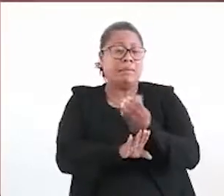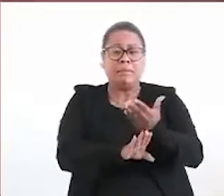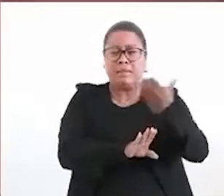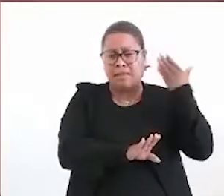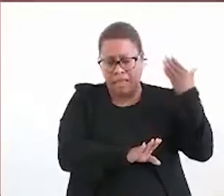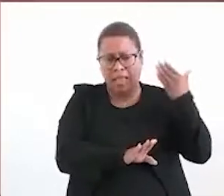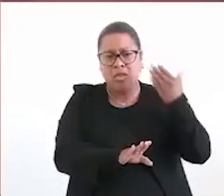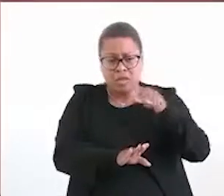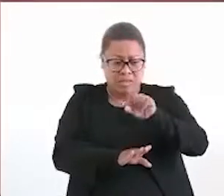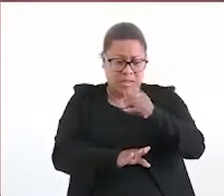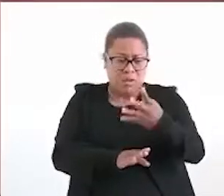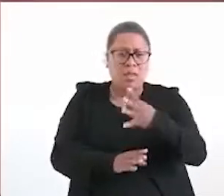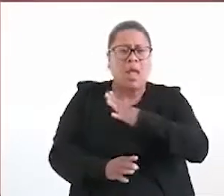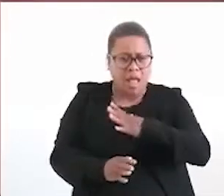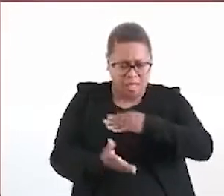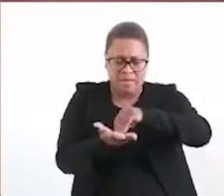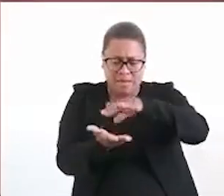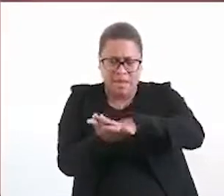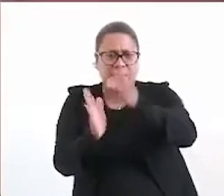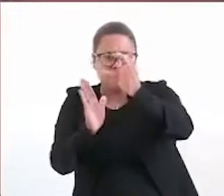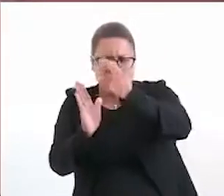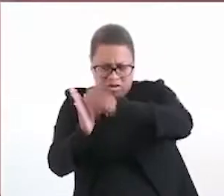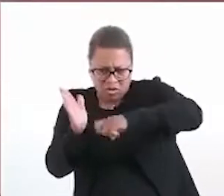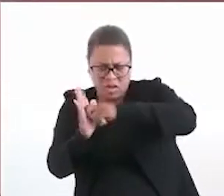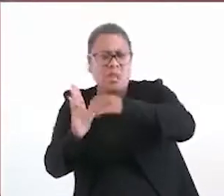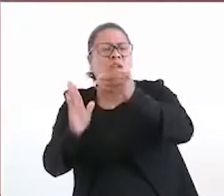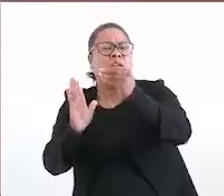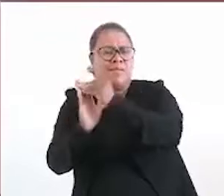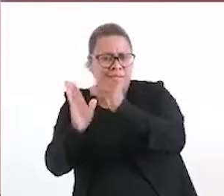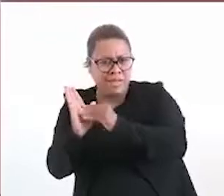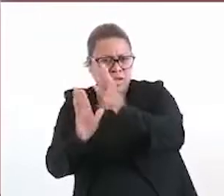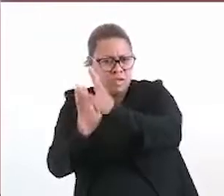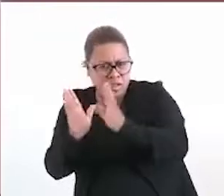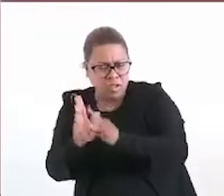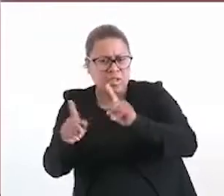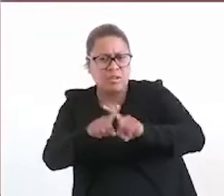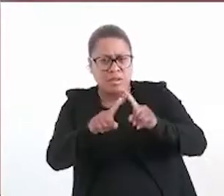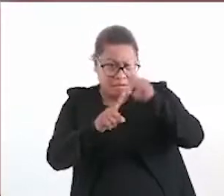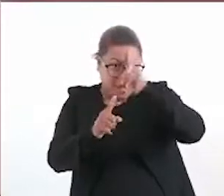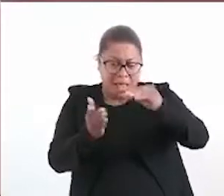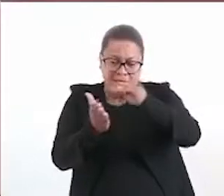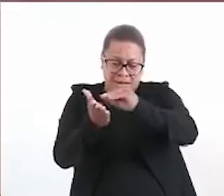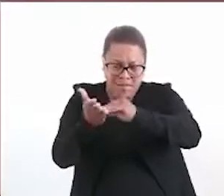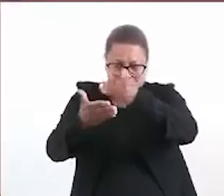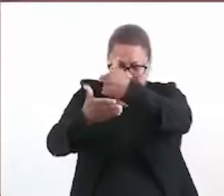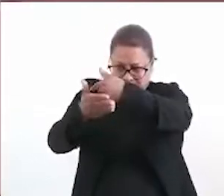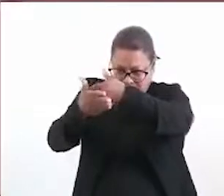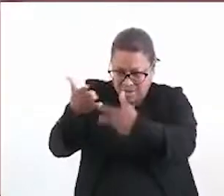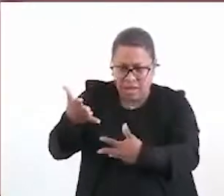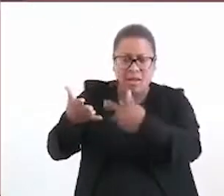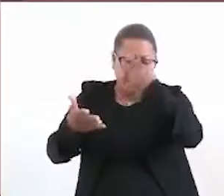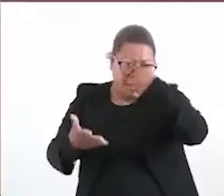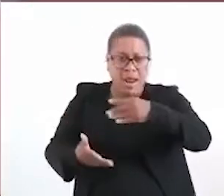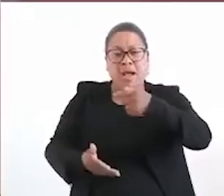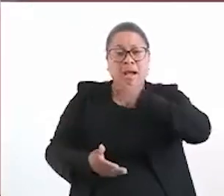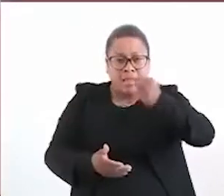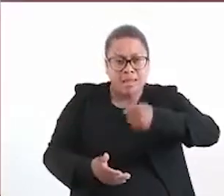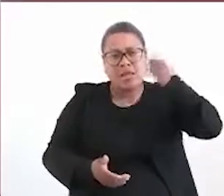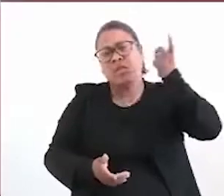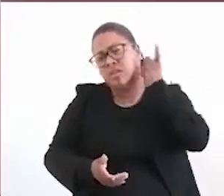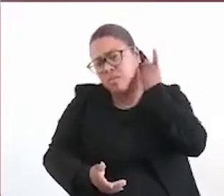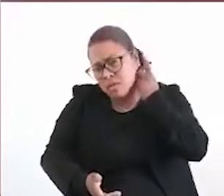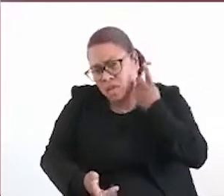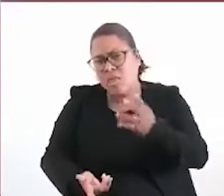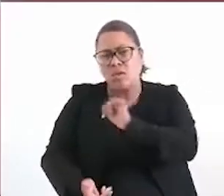pasada legislatura se aprobaron reformas a diversos ordenamientos para incorporar como requisito para las y los candidatos a las